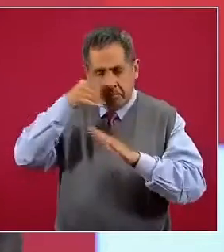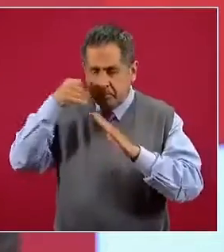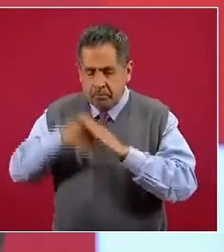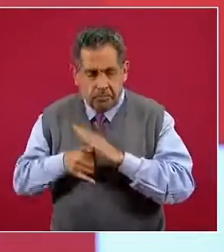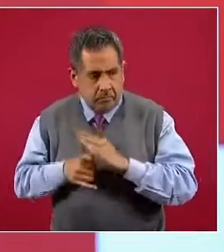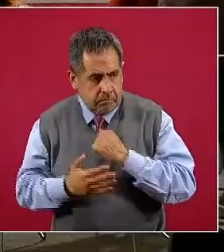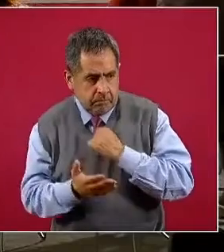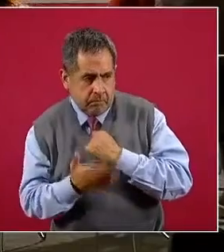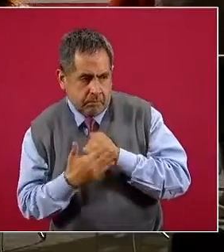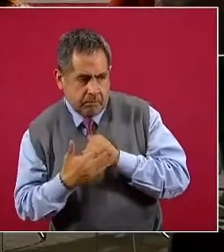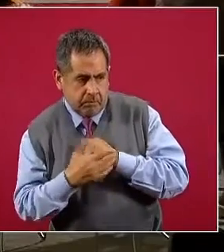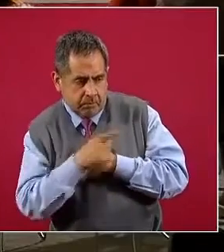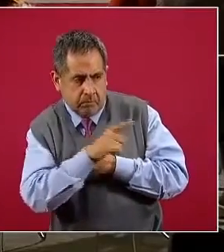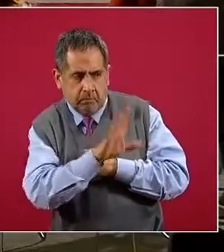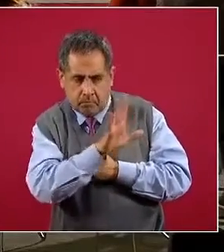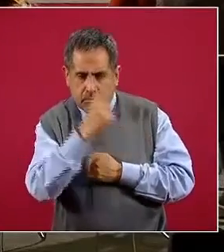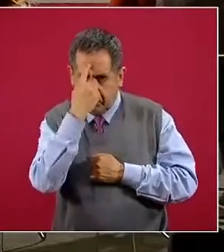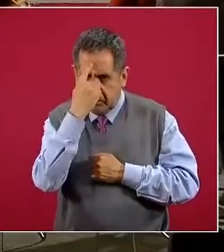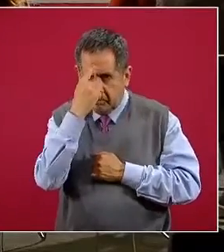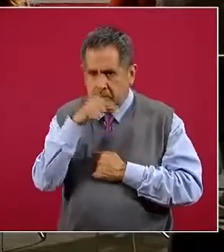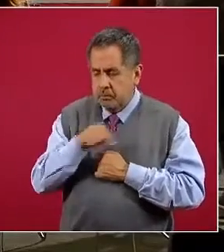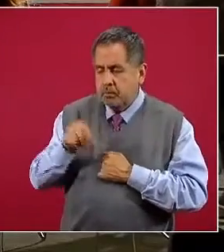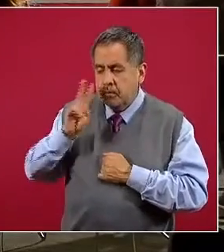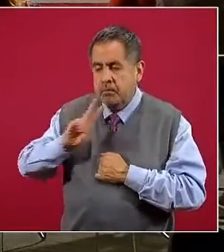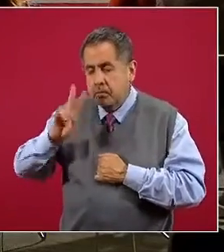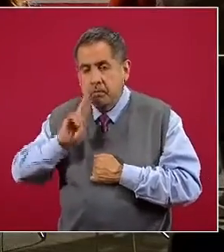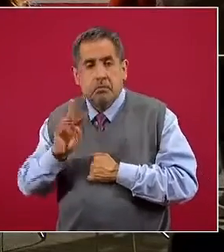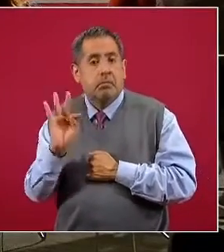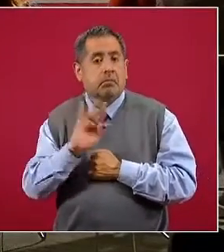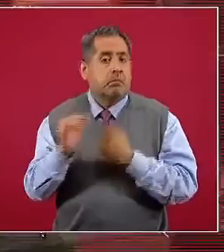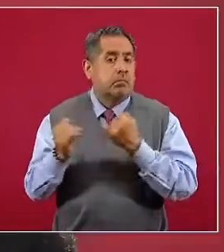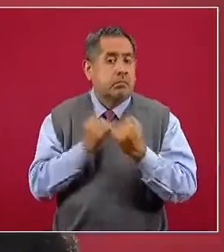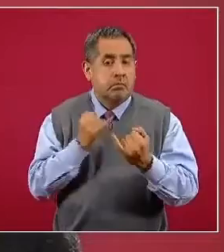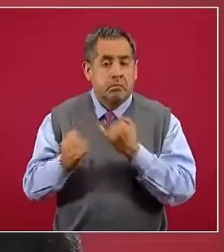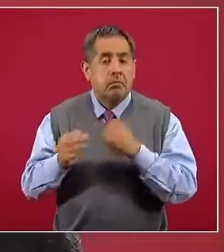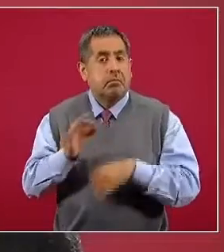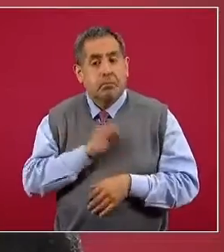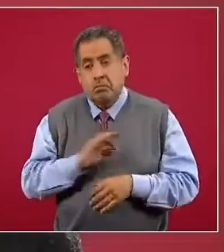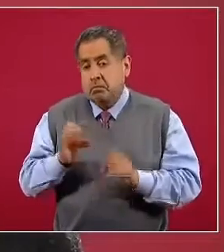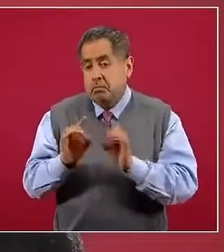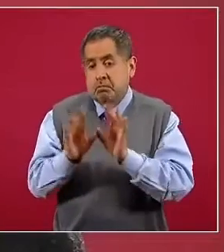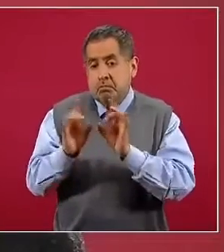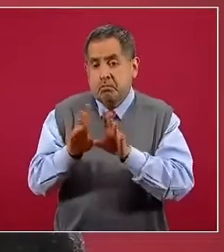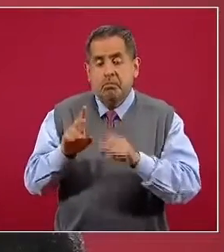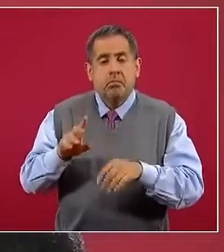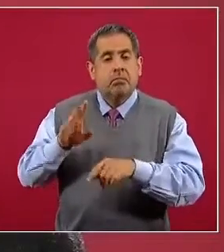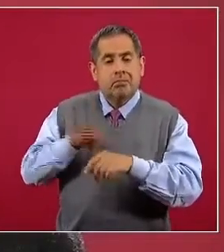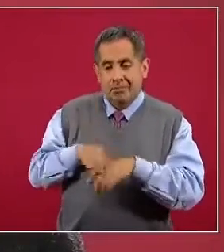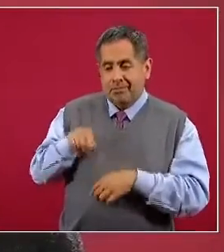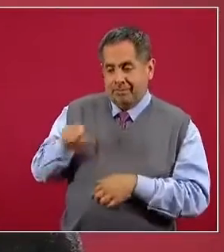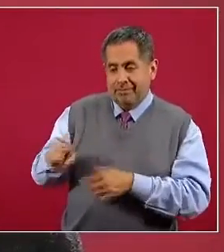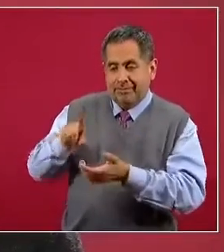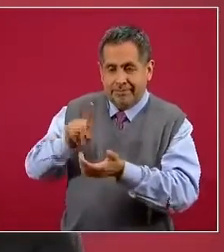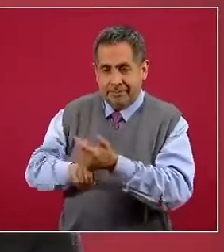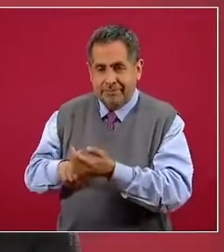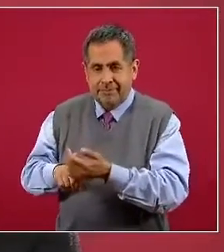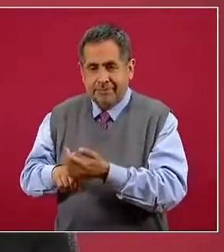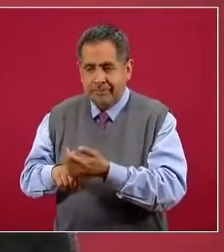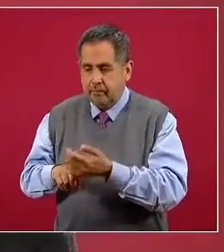mundo tome en cuenta esto como un elemento de posible riesgo por el uso de las